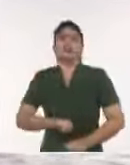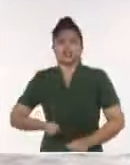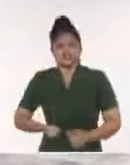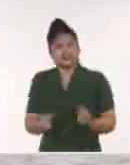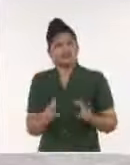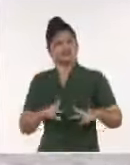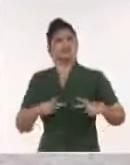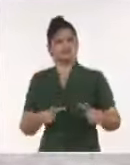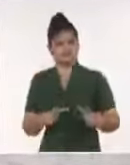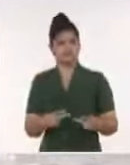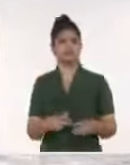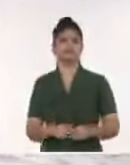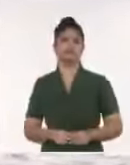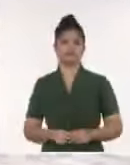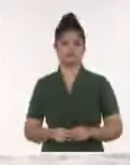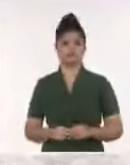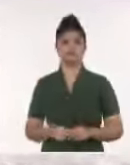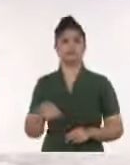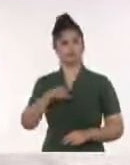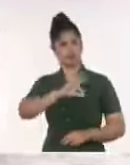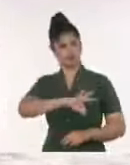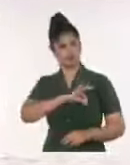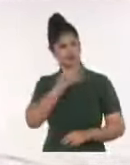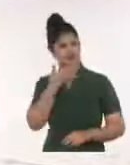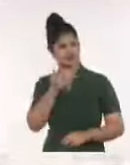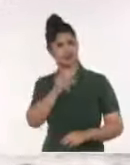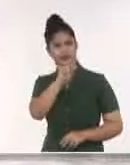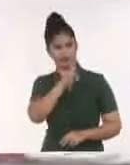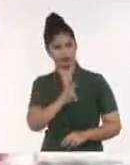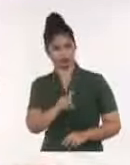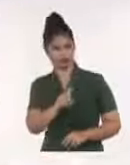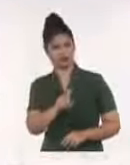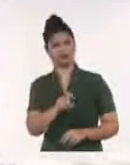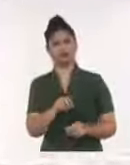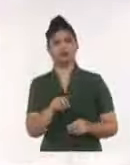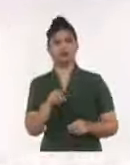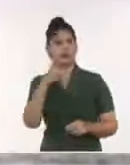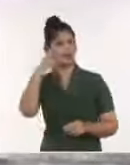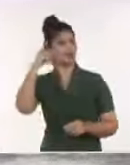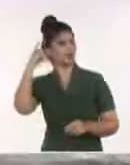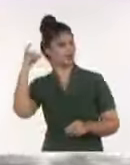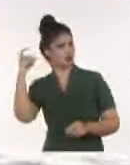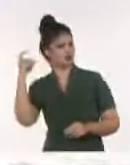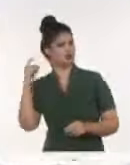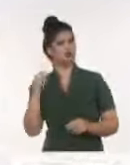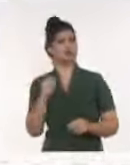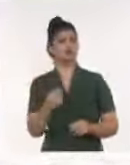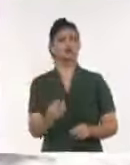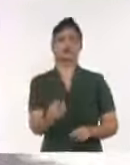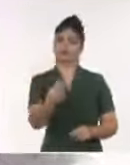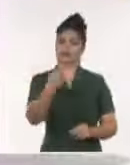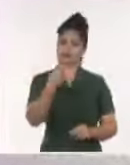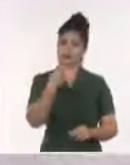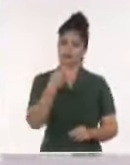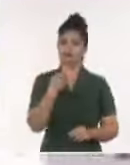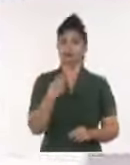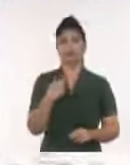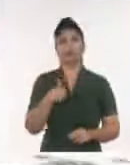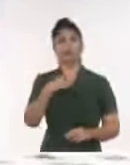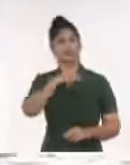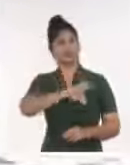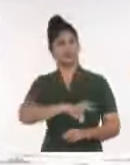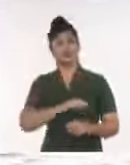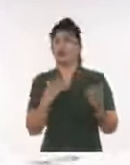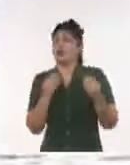el entrenamiento. ¿Te sientes bien físicamente? ¿Te sientes bien para tu reto, para tu sueño? Bueno, yo me siento no bien, yo me siento súper